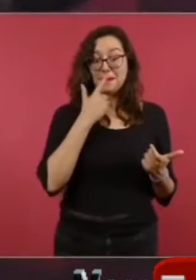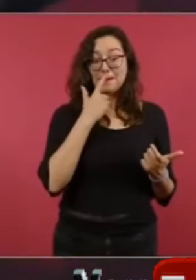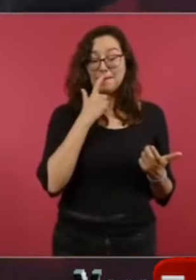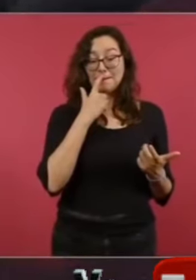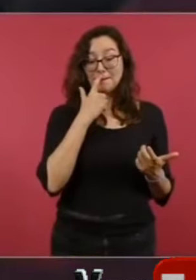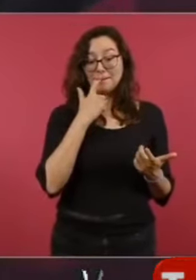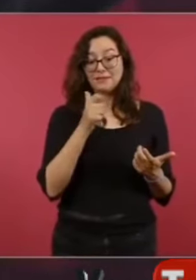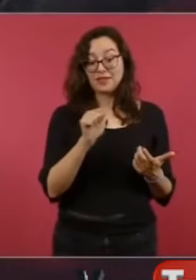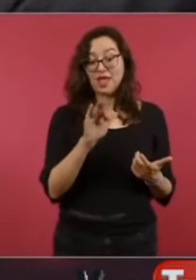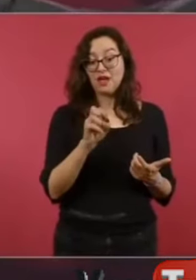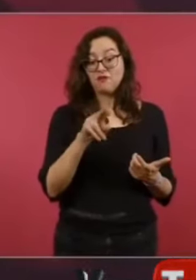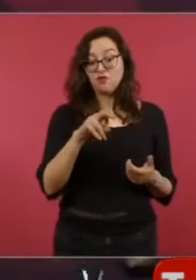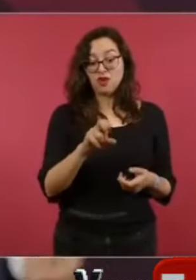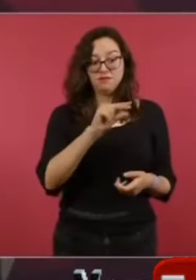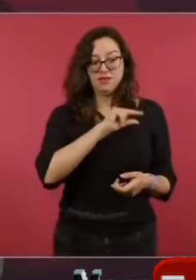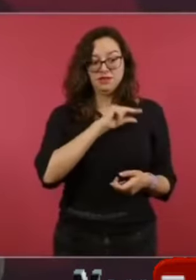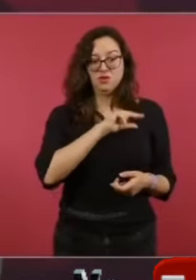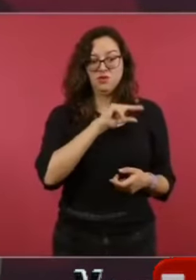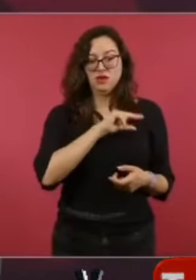los que manejan las Afores,